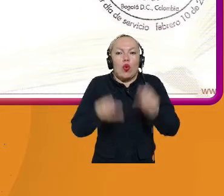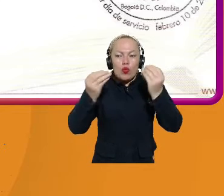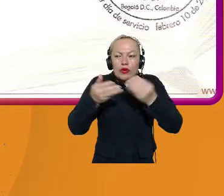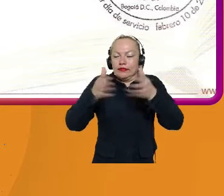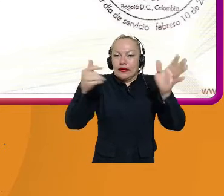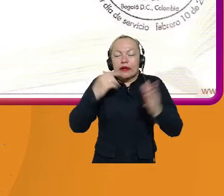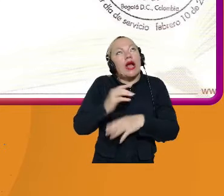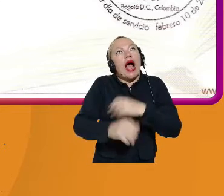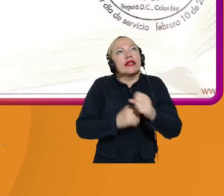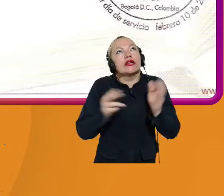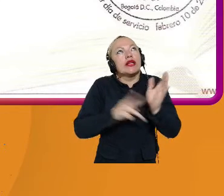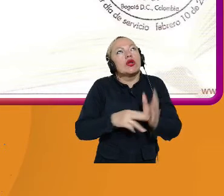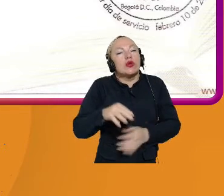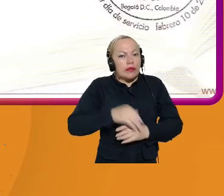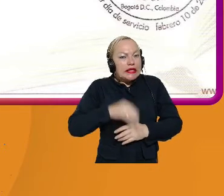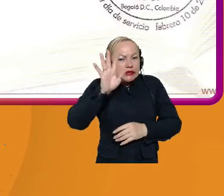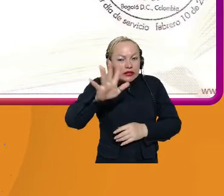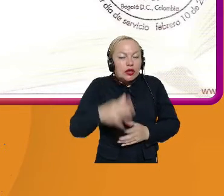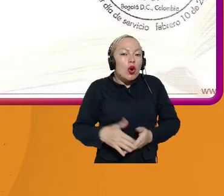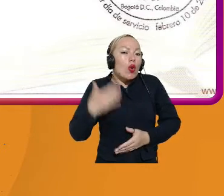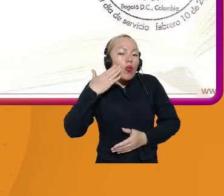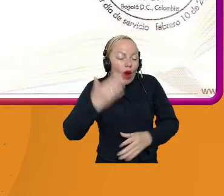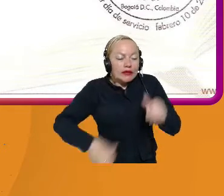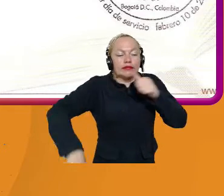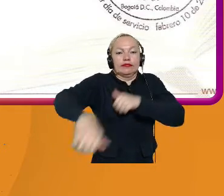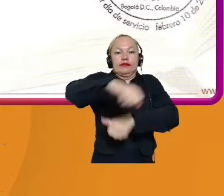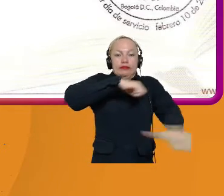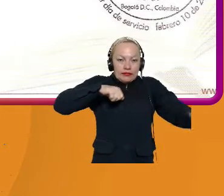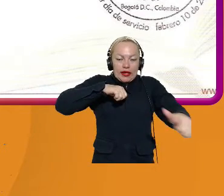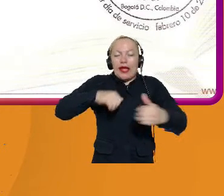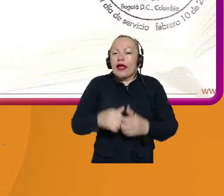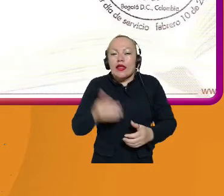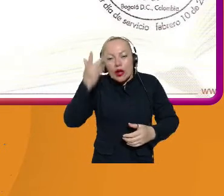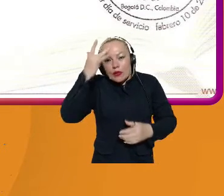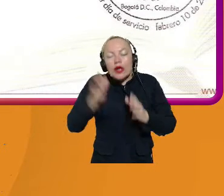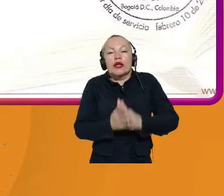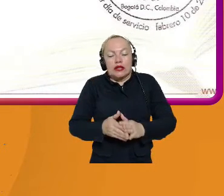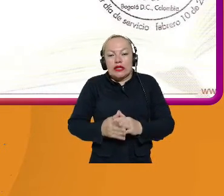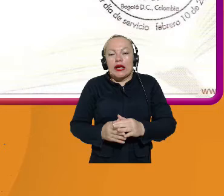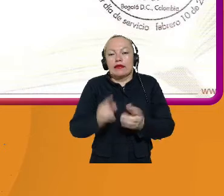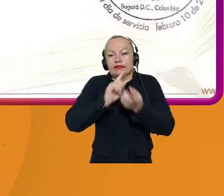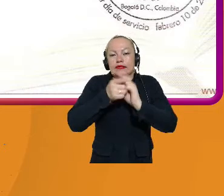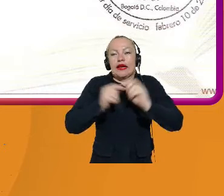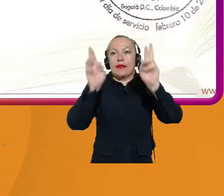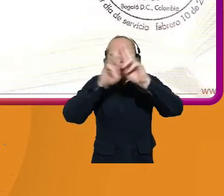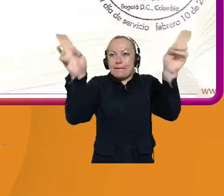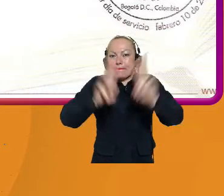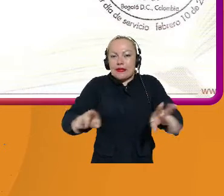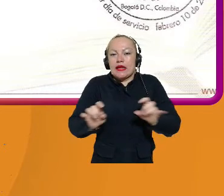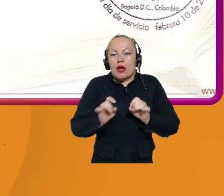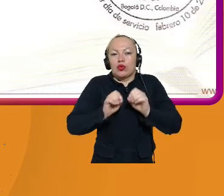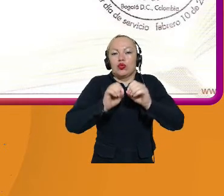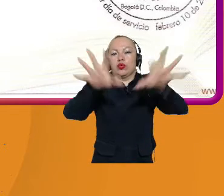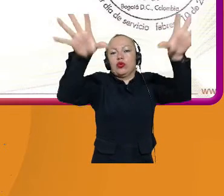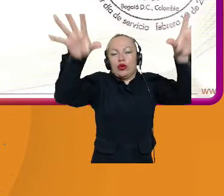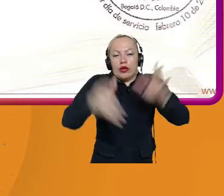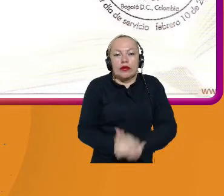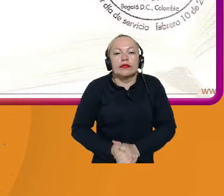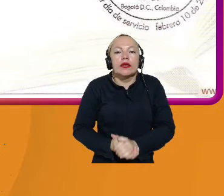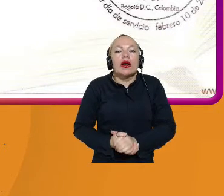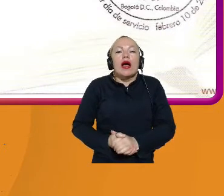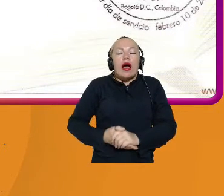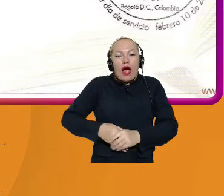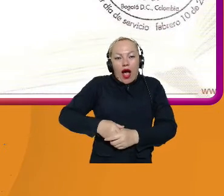el 2005, cuando pasó a emitir exclusivamente vía internet. Sí. Y ellos dicen que son